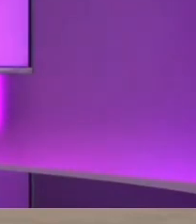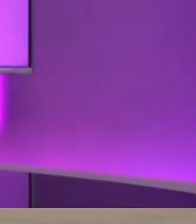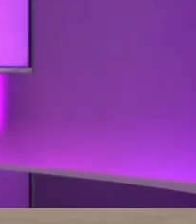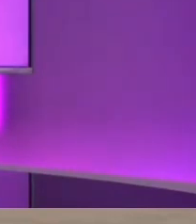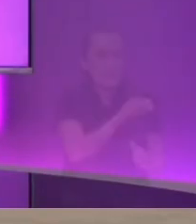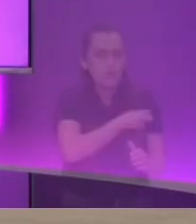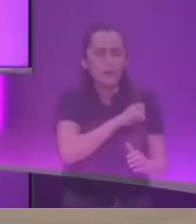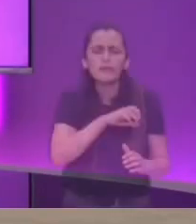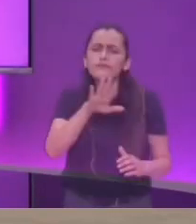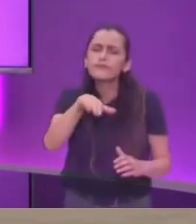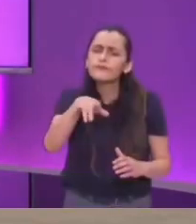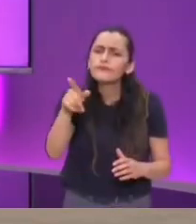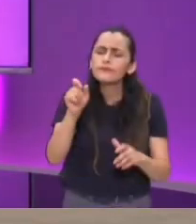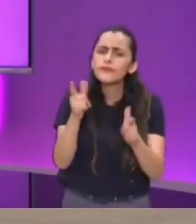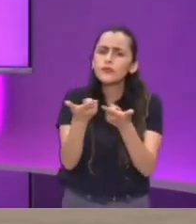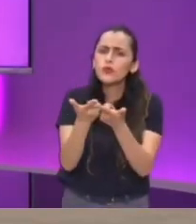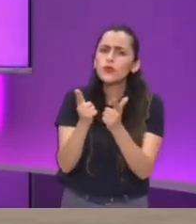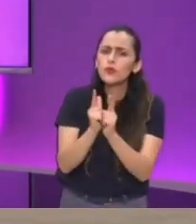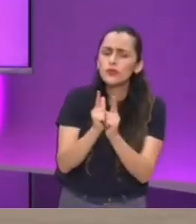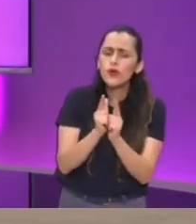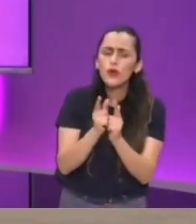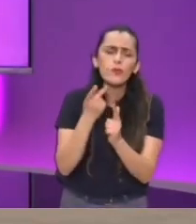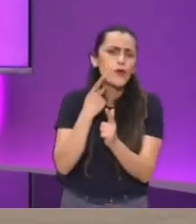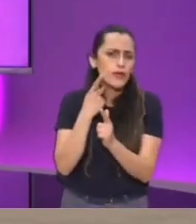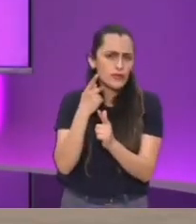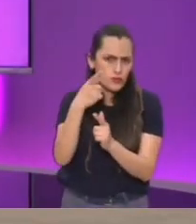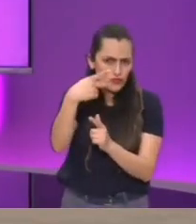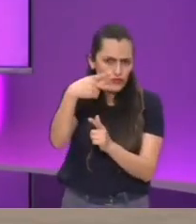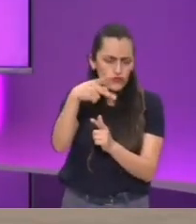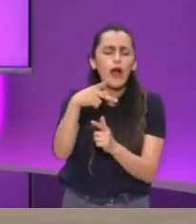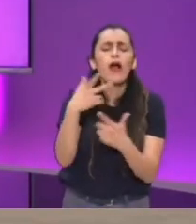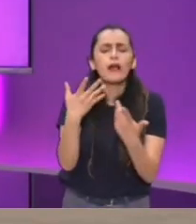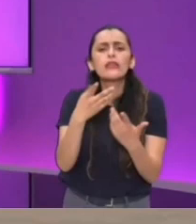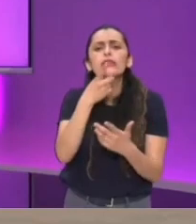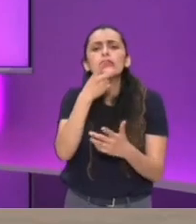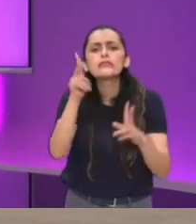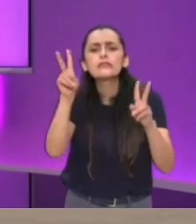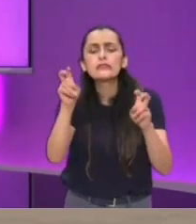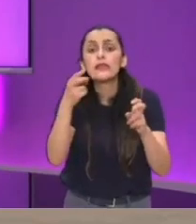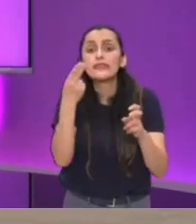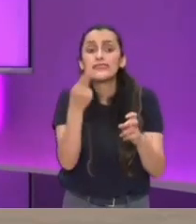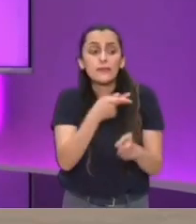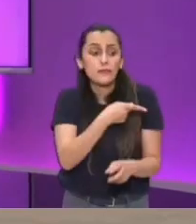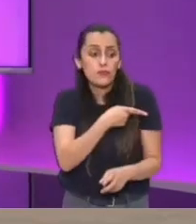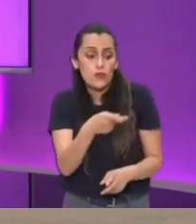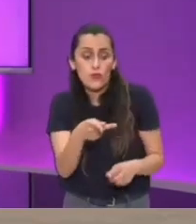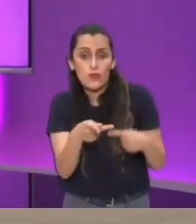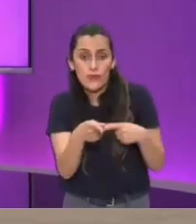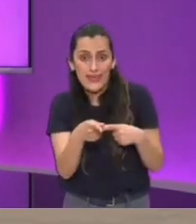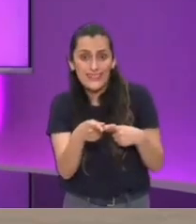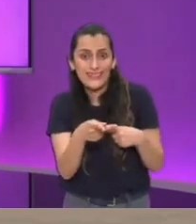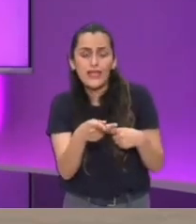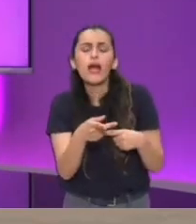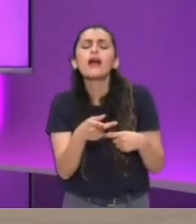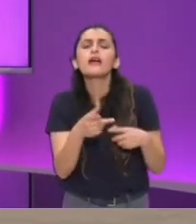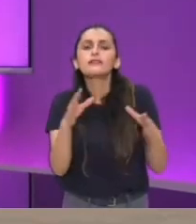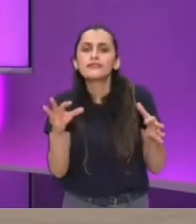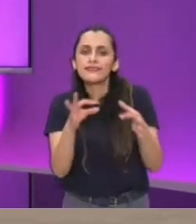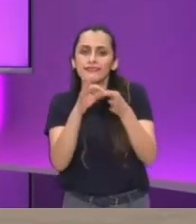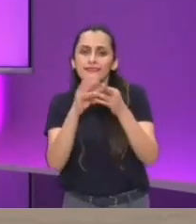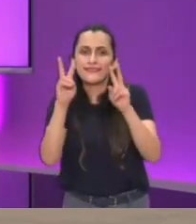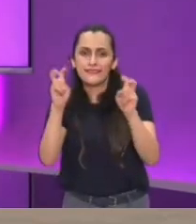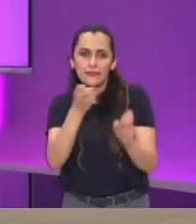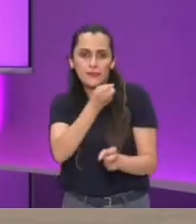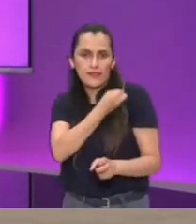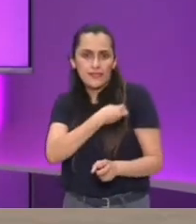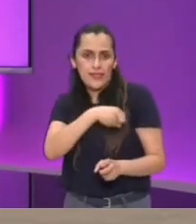México. En la plataforma de Fuerza por México, dice de la necesidad de combatir la pobreza, también está el tema de la salud. ¿Qué pasa